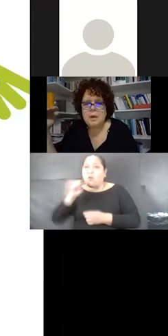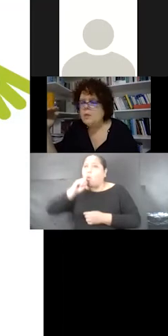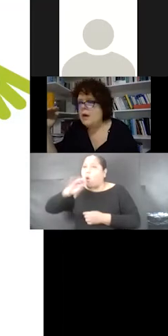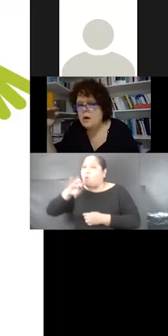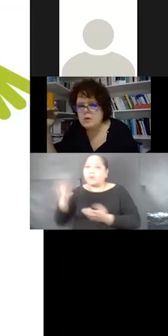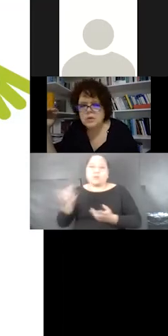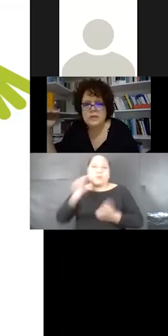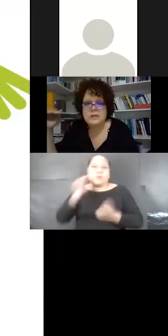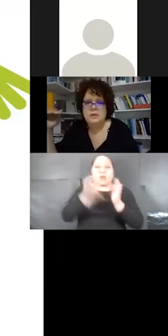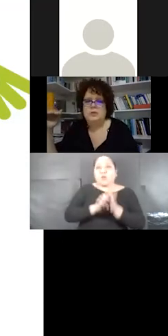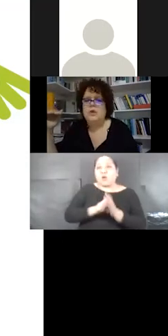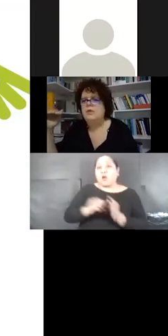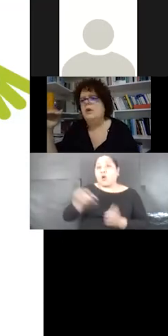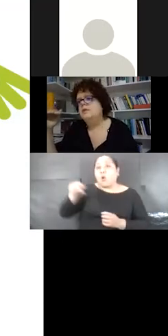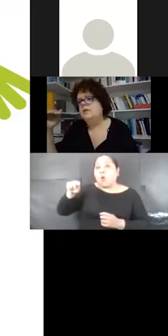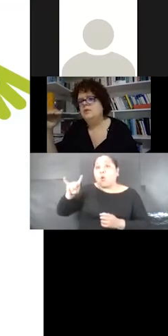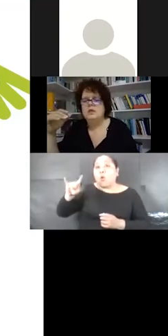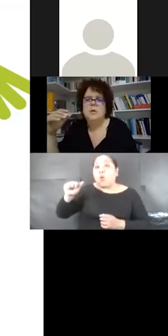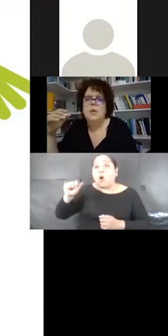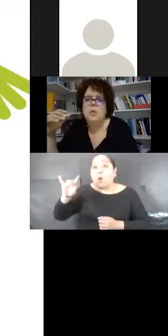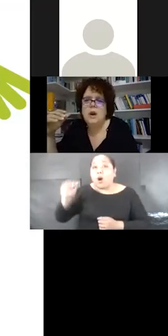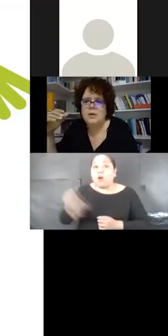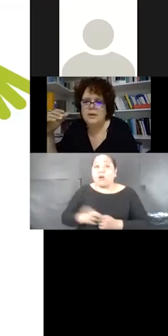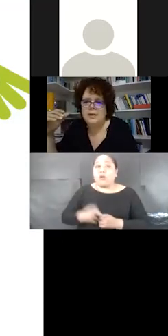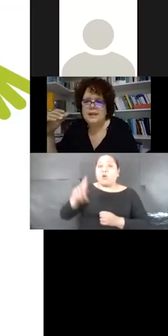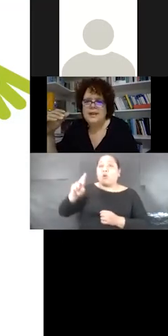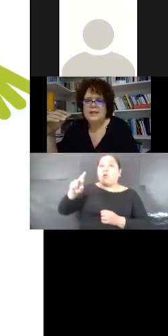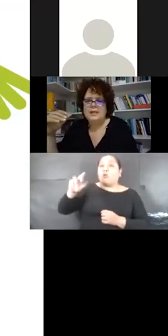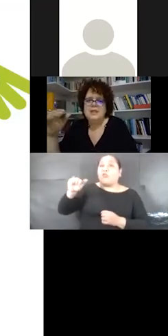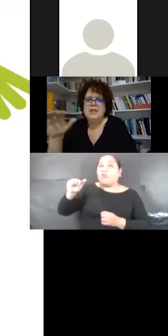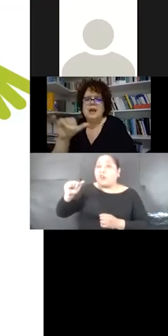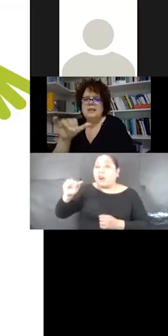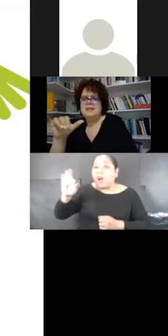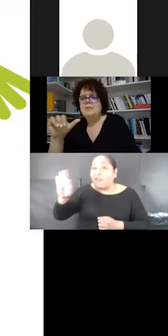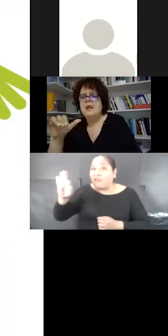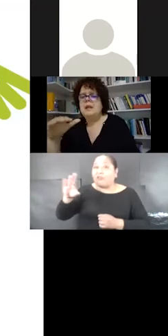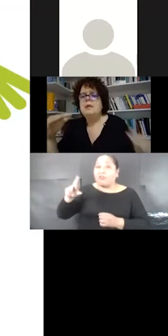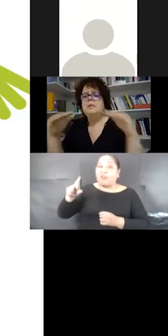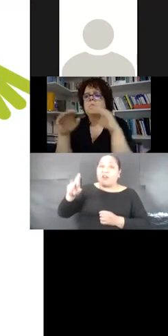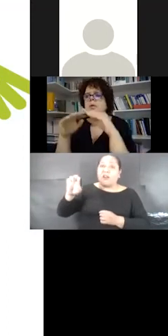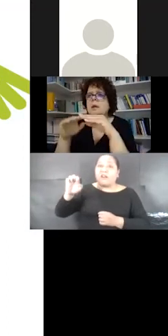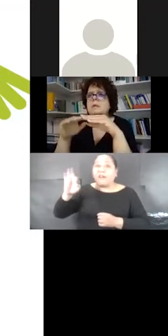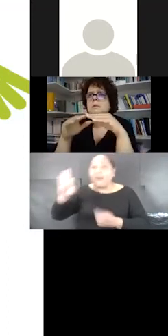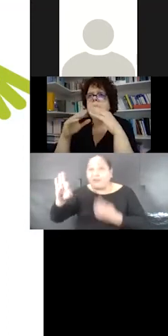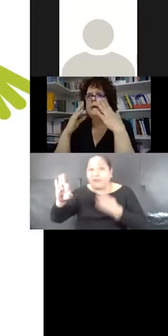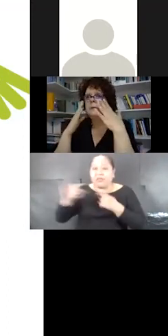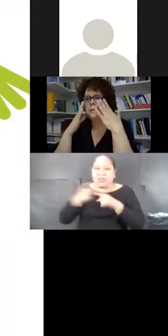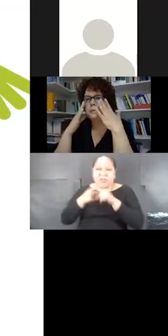dirán bau bau, otros dicen rough rough, nosotros decimos wow wow, ¿no? Entonces es